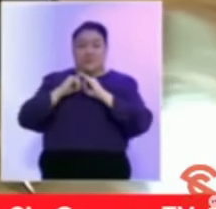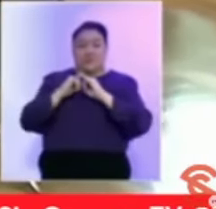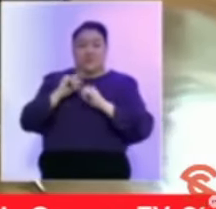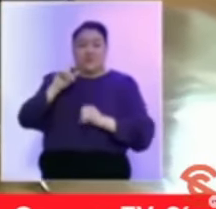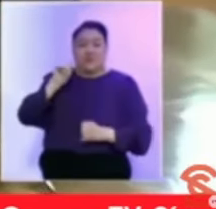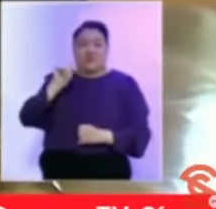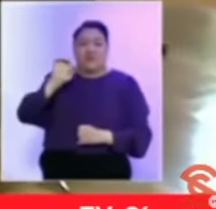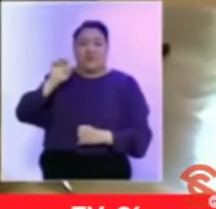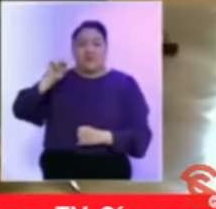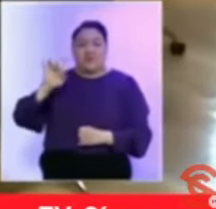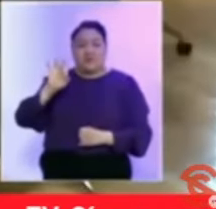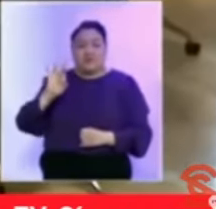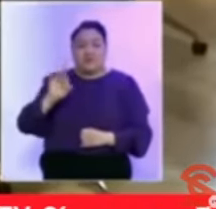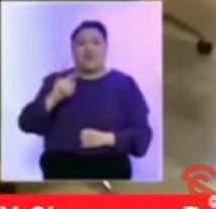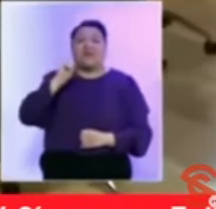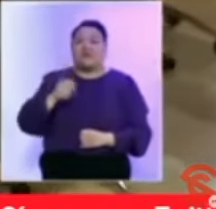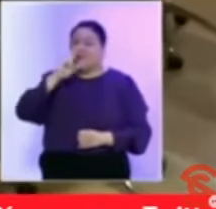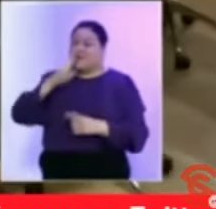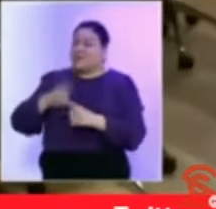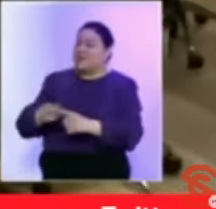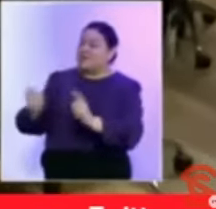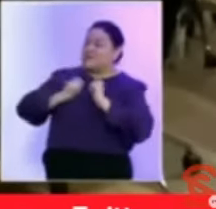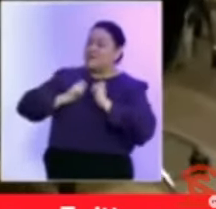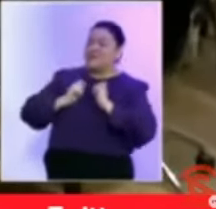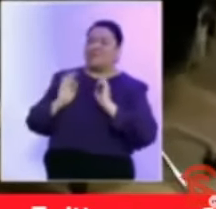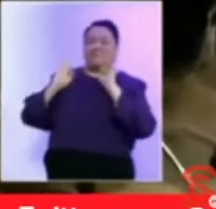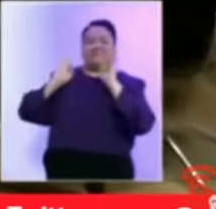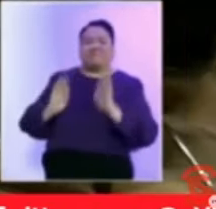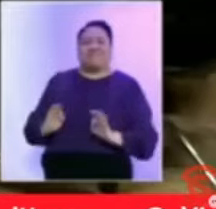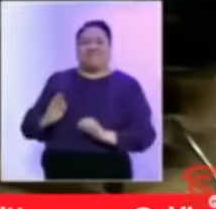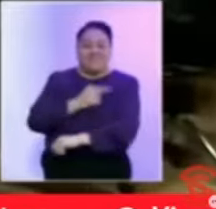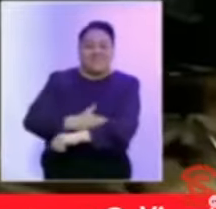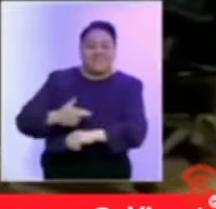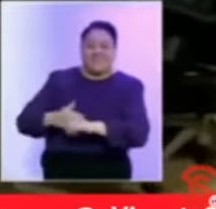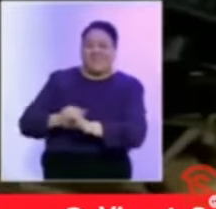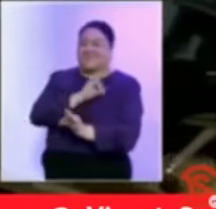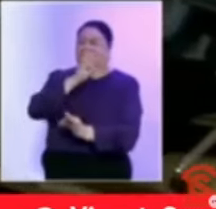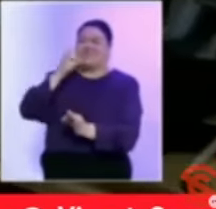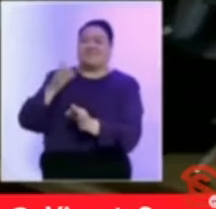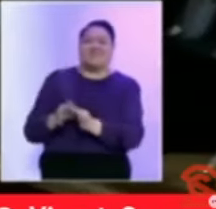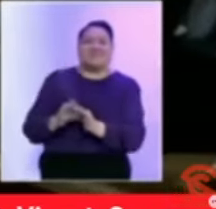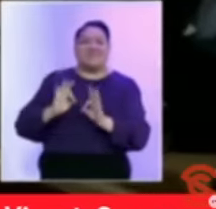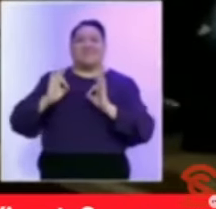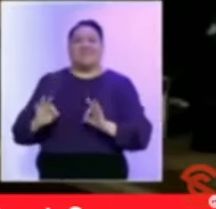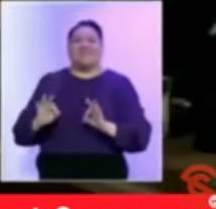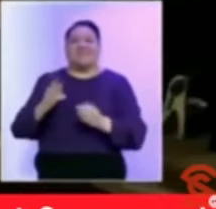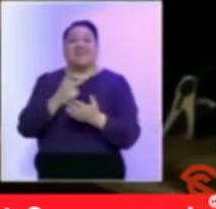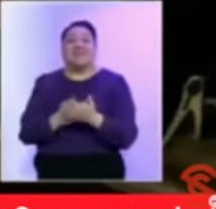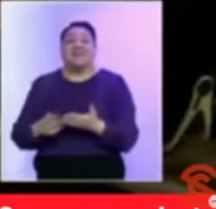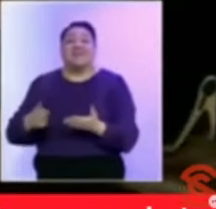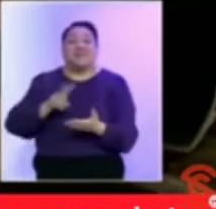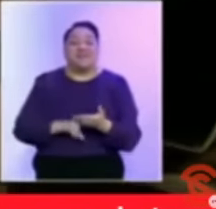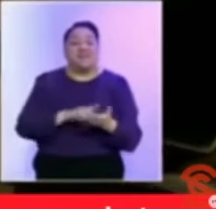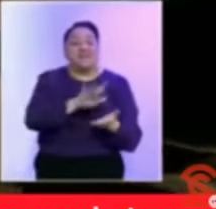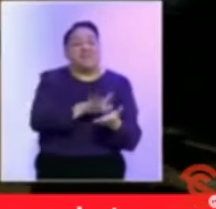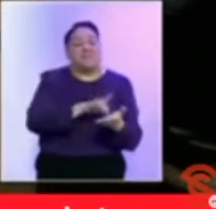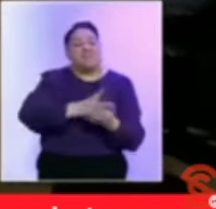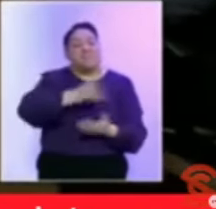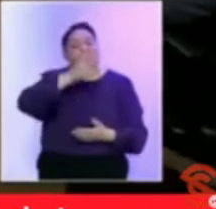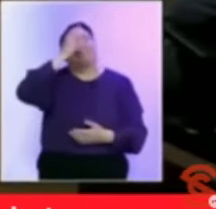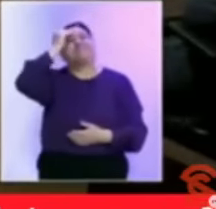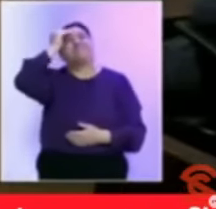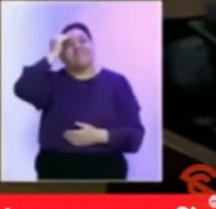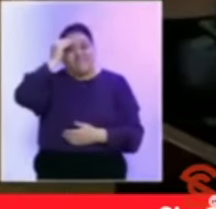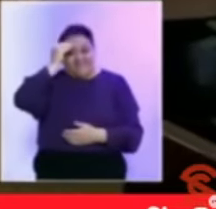satisfacción del deber cumplido y al mismo tiempo con importantes lecciones y